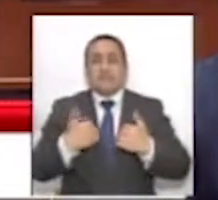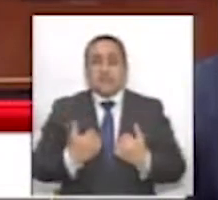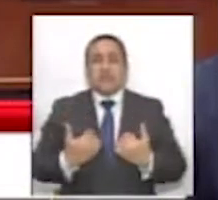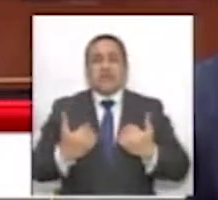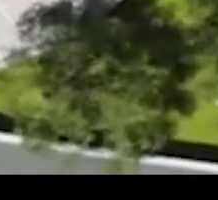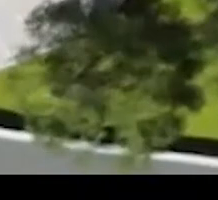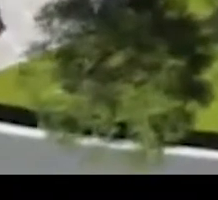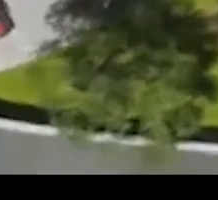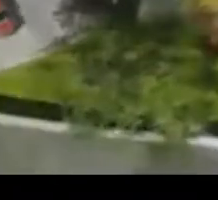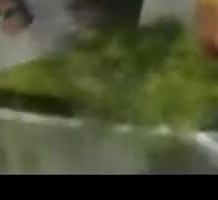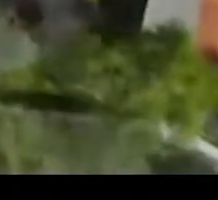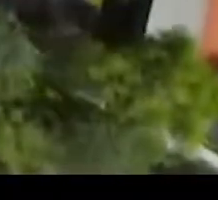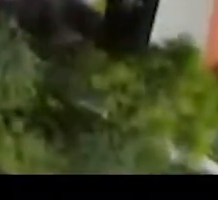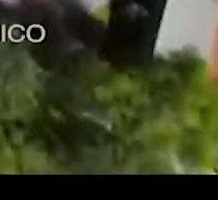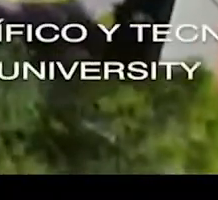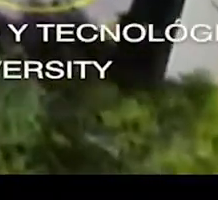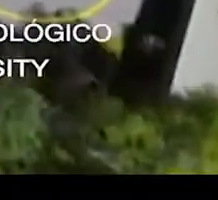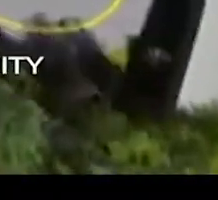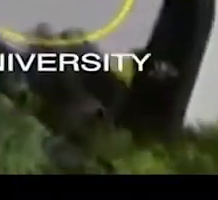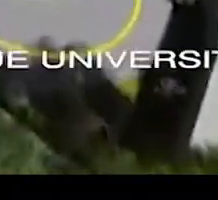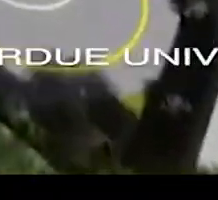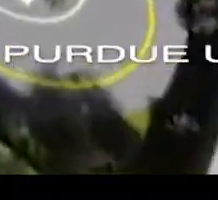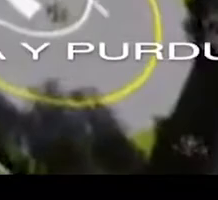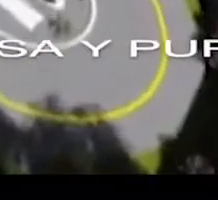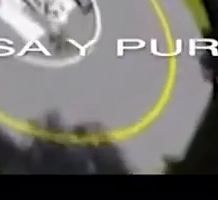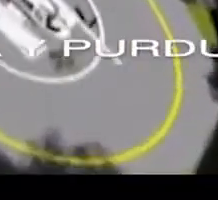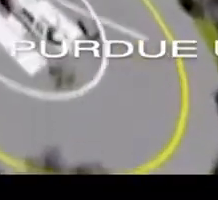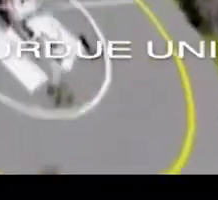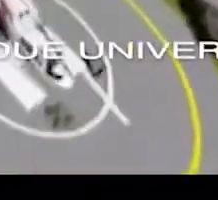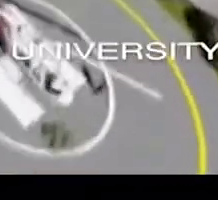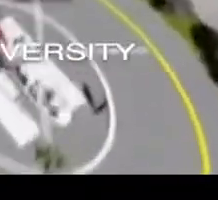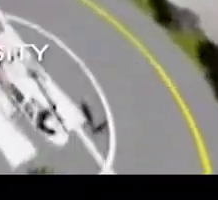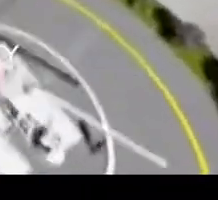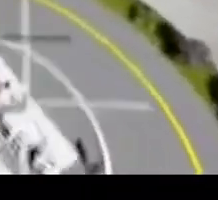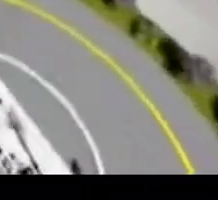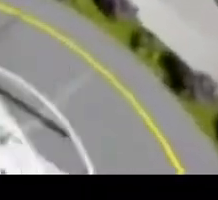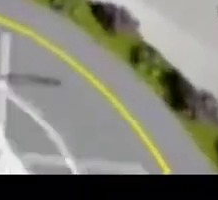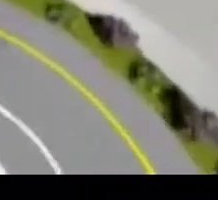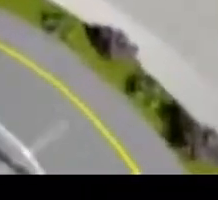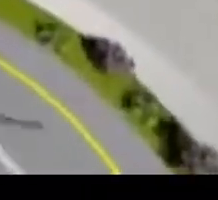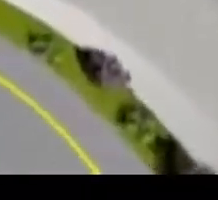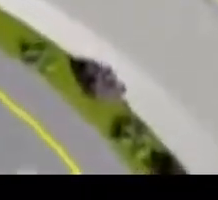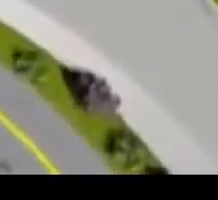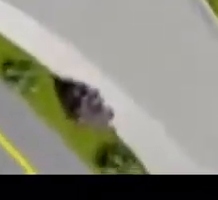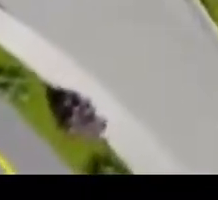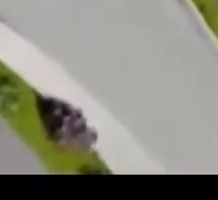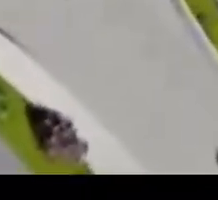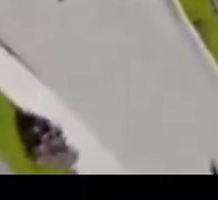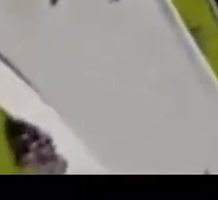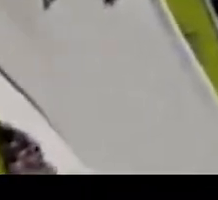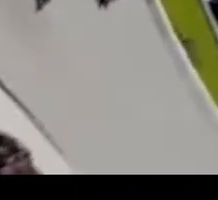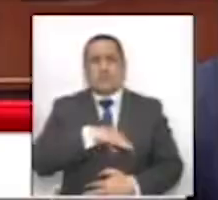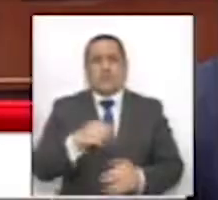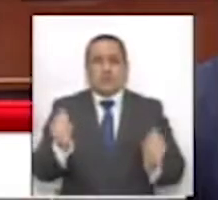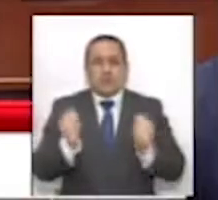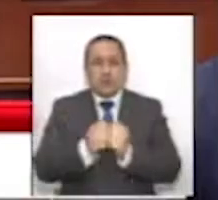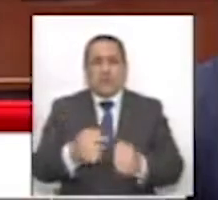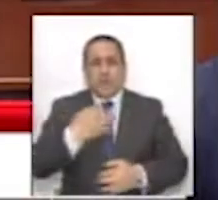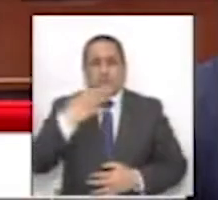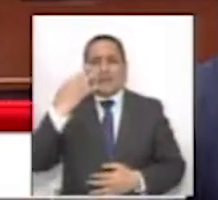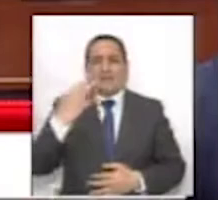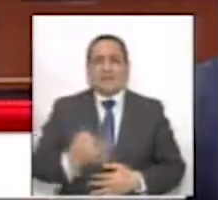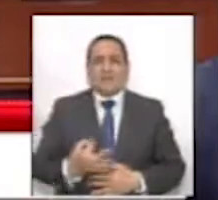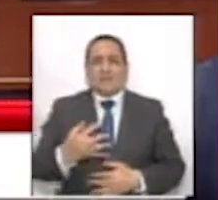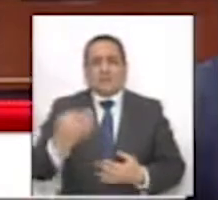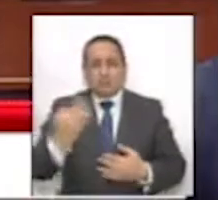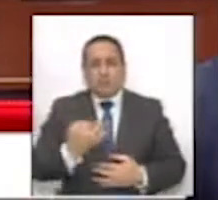que tener un desarrollo con antecedentes, con diagnósticos sociales, con la verdadera